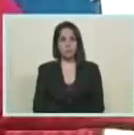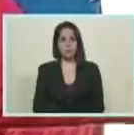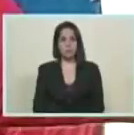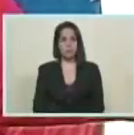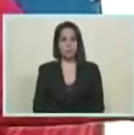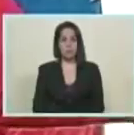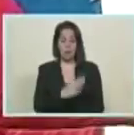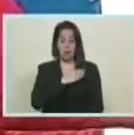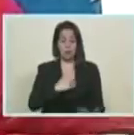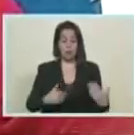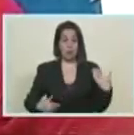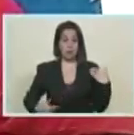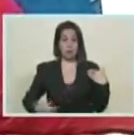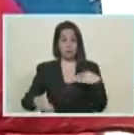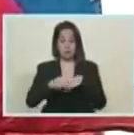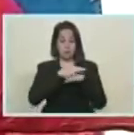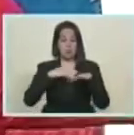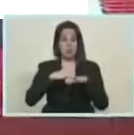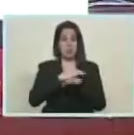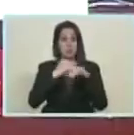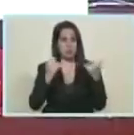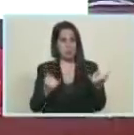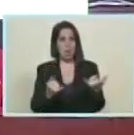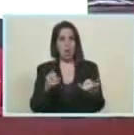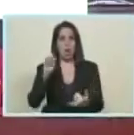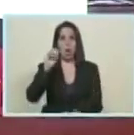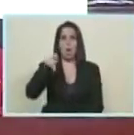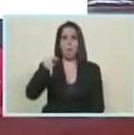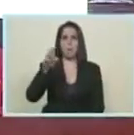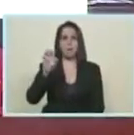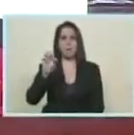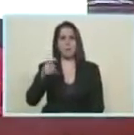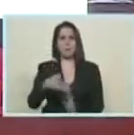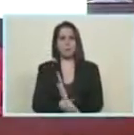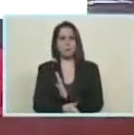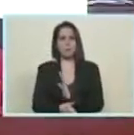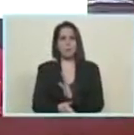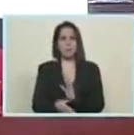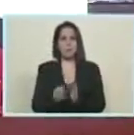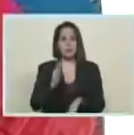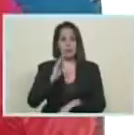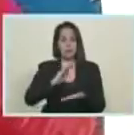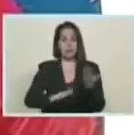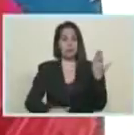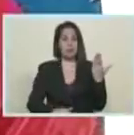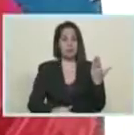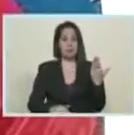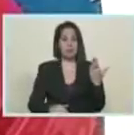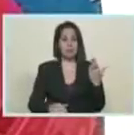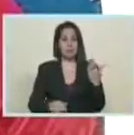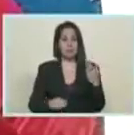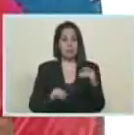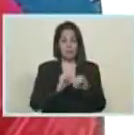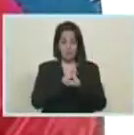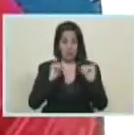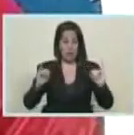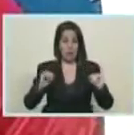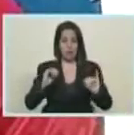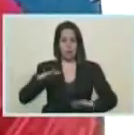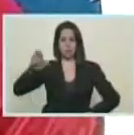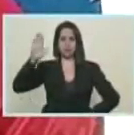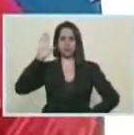el presidente y ministro tiene que salir a la OPEC ahora. Tenemos que redondear el acto para